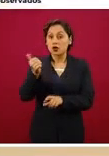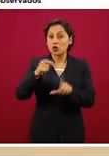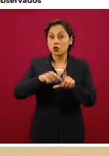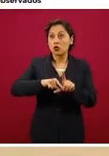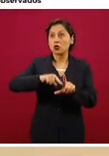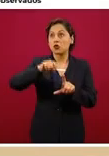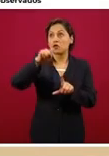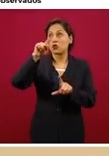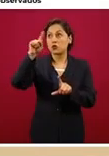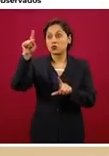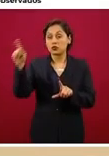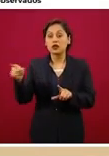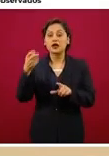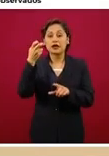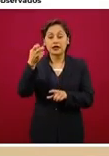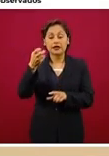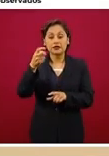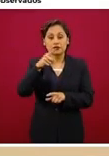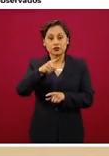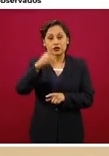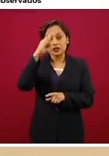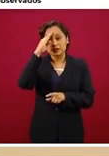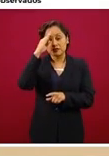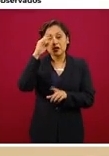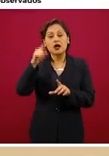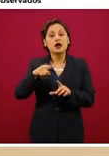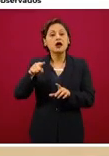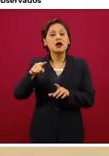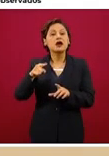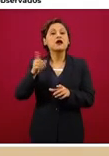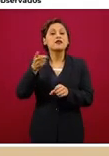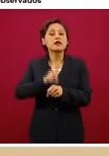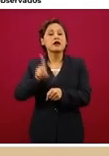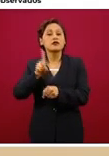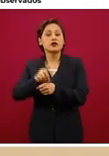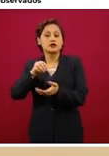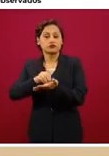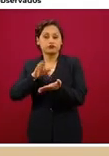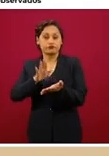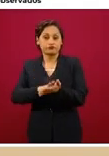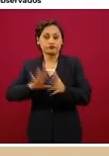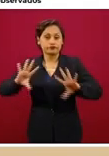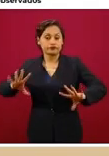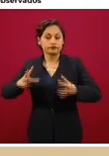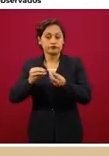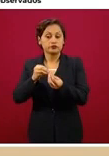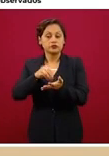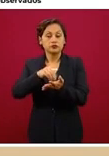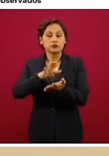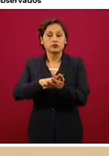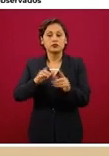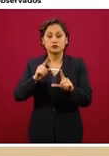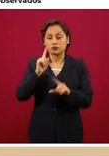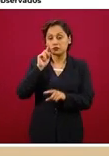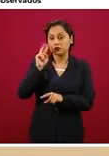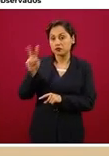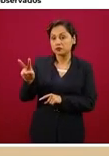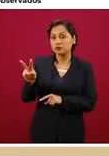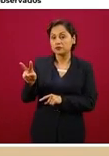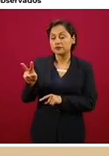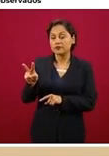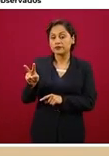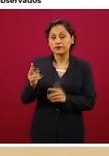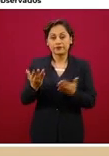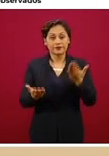visto ustedes de los casos que se presentan todos los días. Aquí es la suma de casos, esto corresponde precisamente con la gráfica de la suma